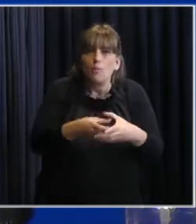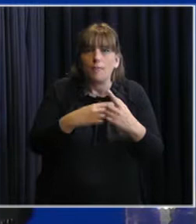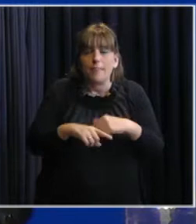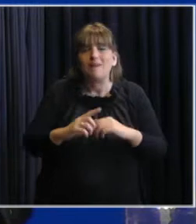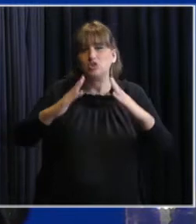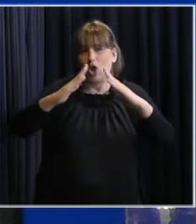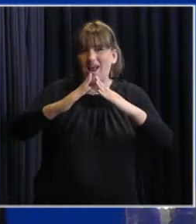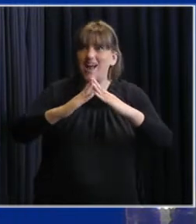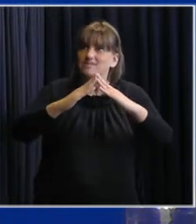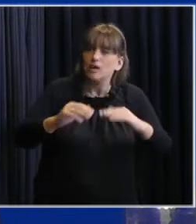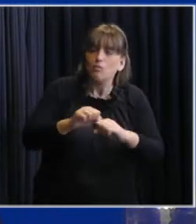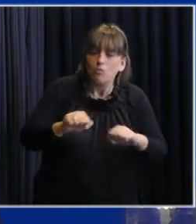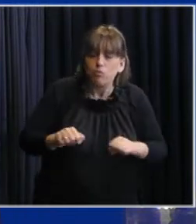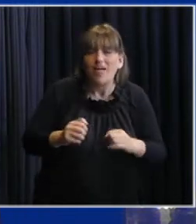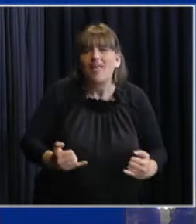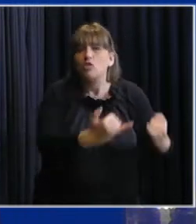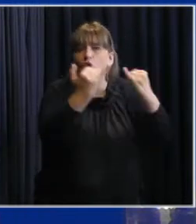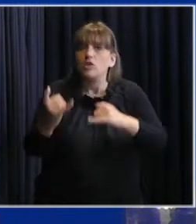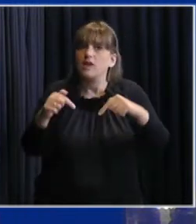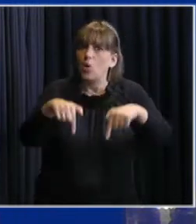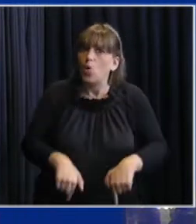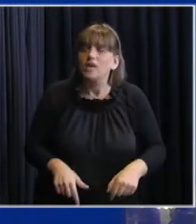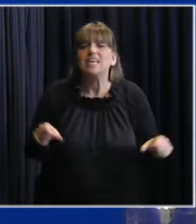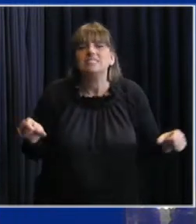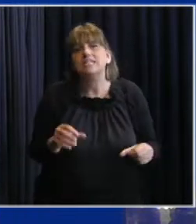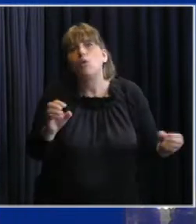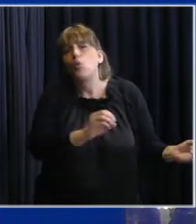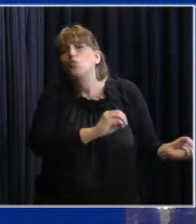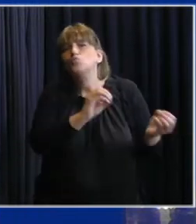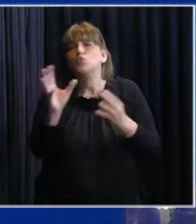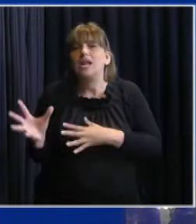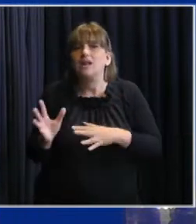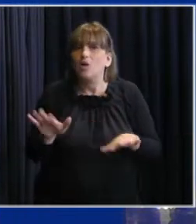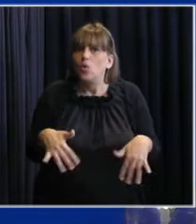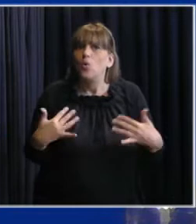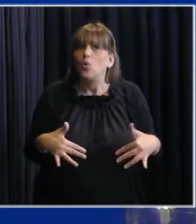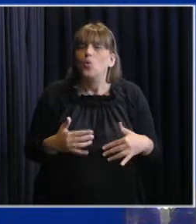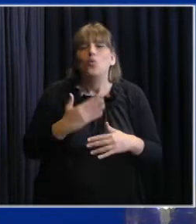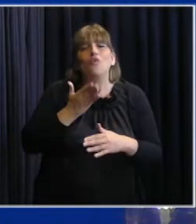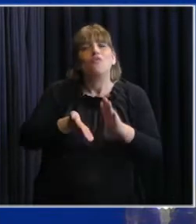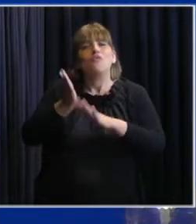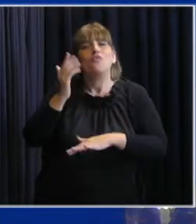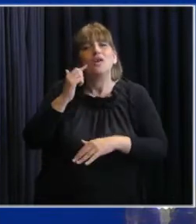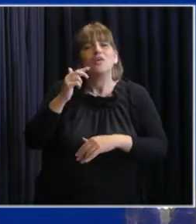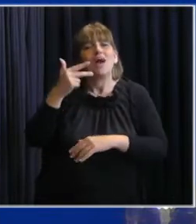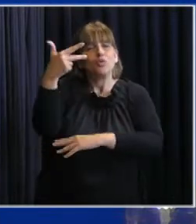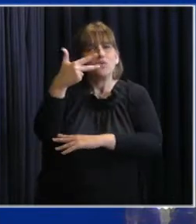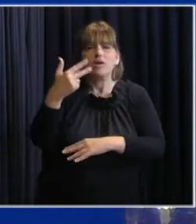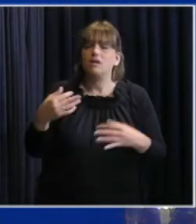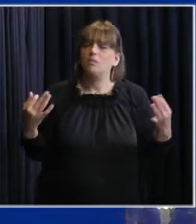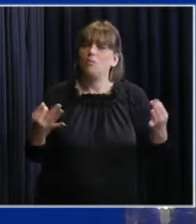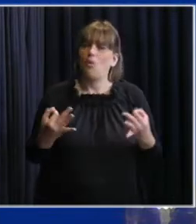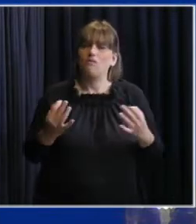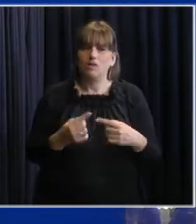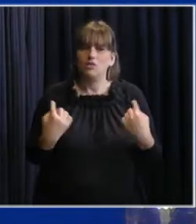en los que pueden estar todo el día o hicimos realmente controlado muy emotivo a un hotel muy bueno donde